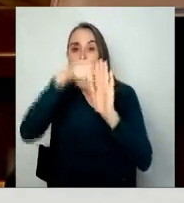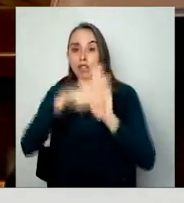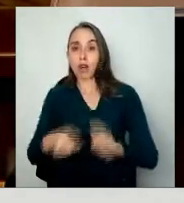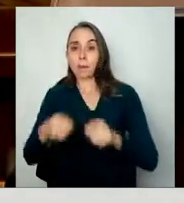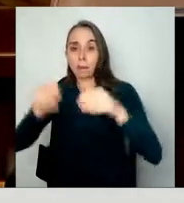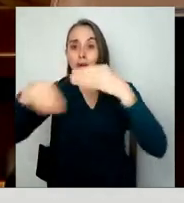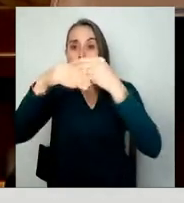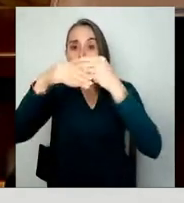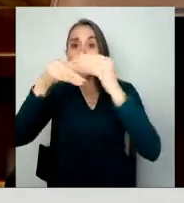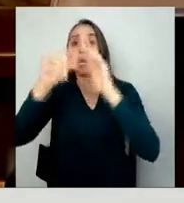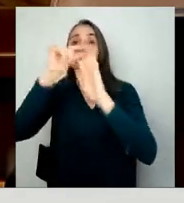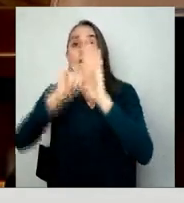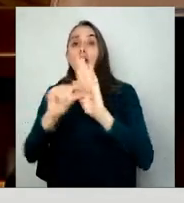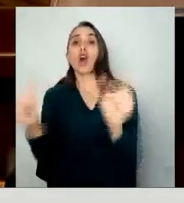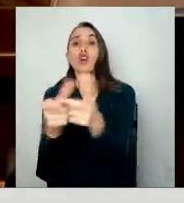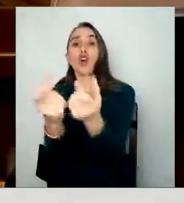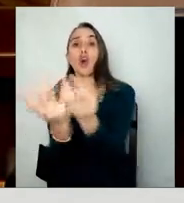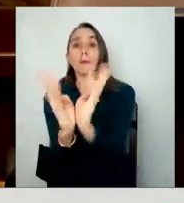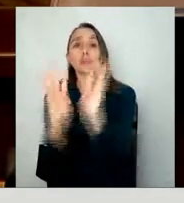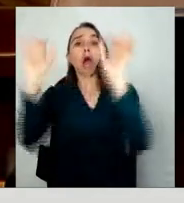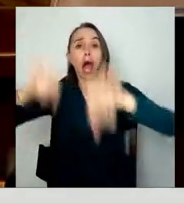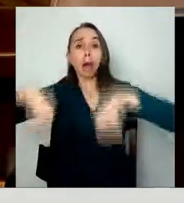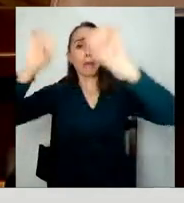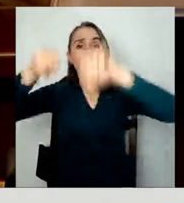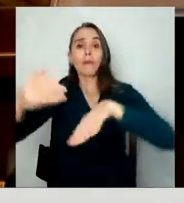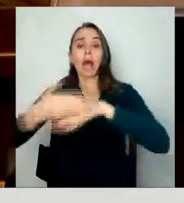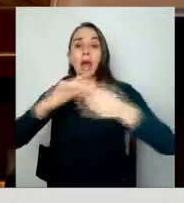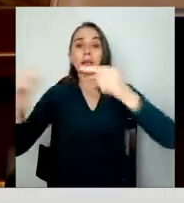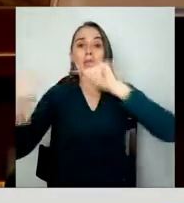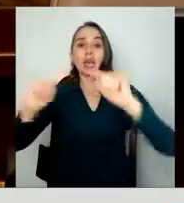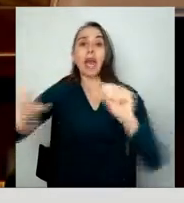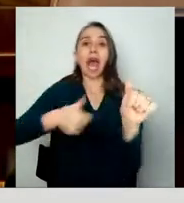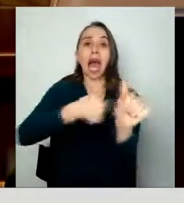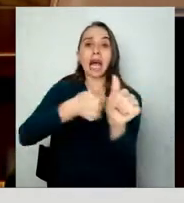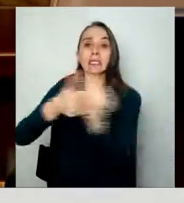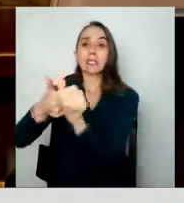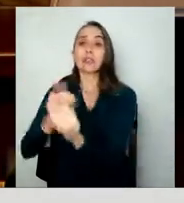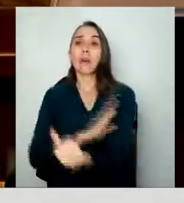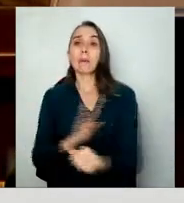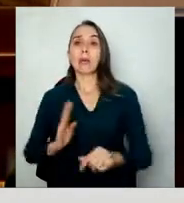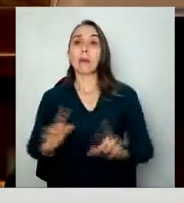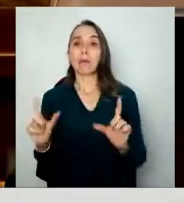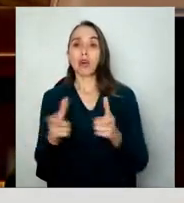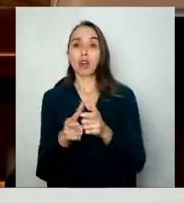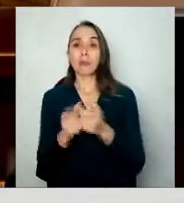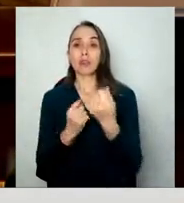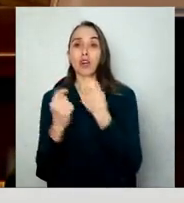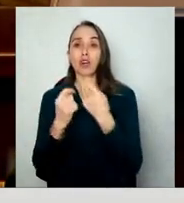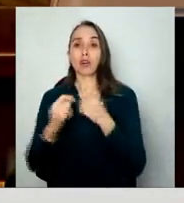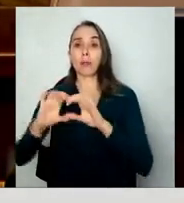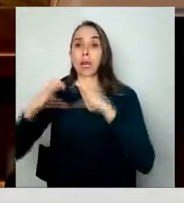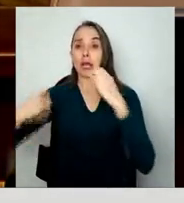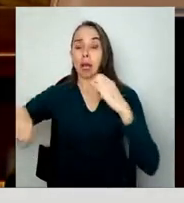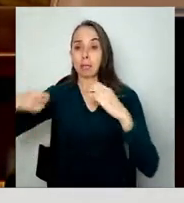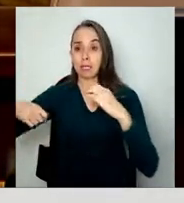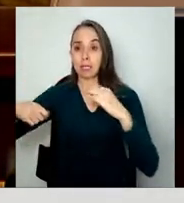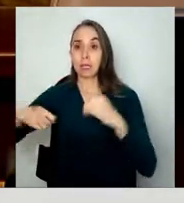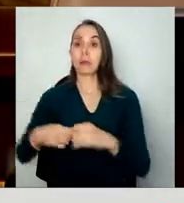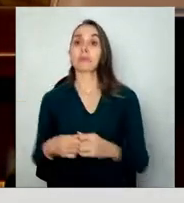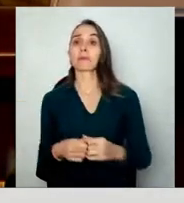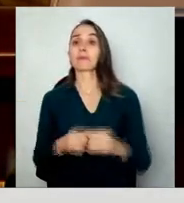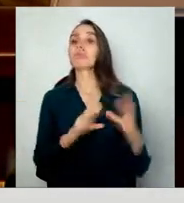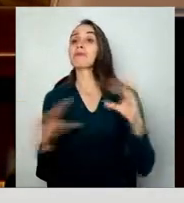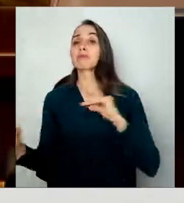por unanimidad y previa discusión entre los asesores y miembros de la comisión de economía del senado se habló aquí